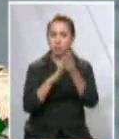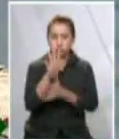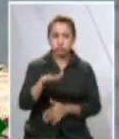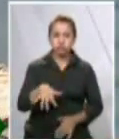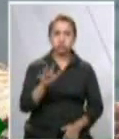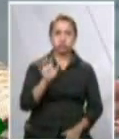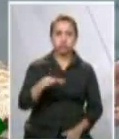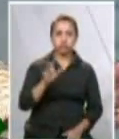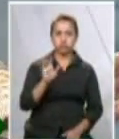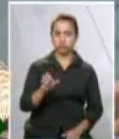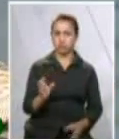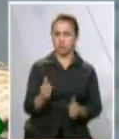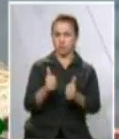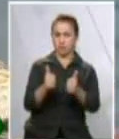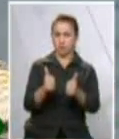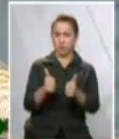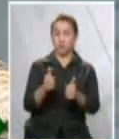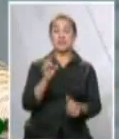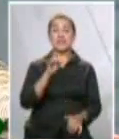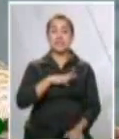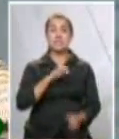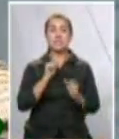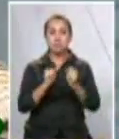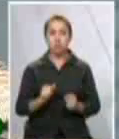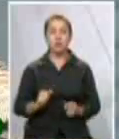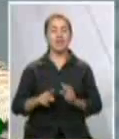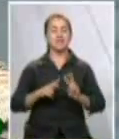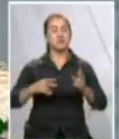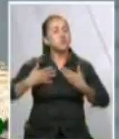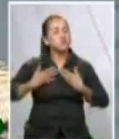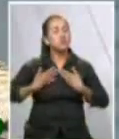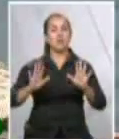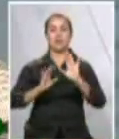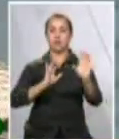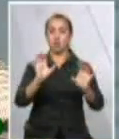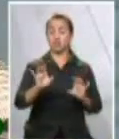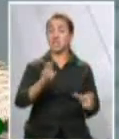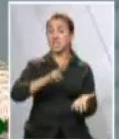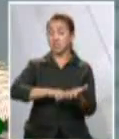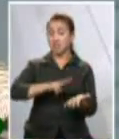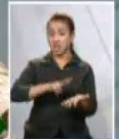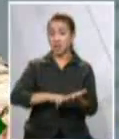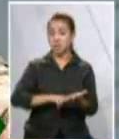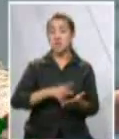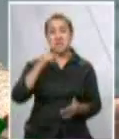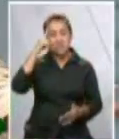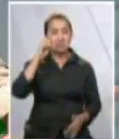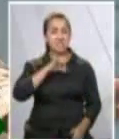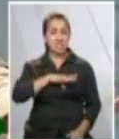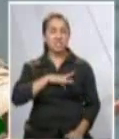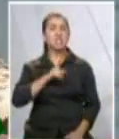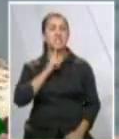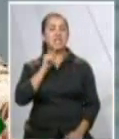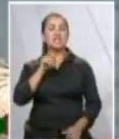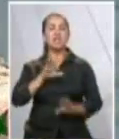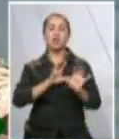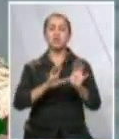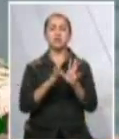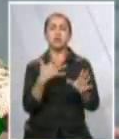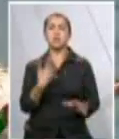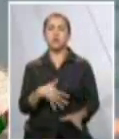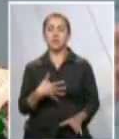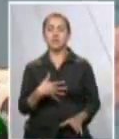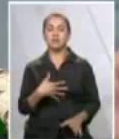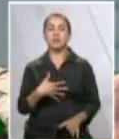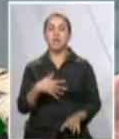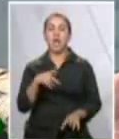Entonces, en realidad, en Chile se puede hacer cualquier cosa y la verdad es que creo que Chile tiene esta cosa que es muy importante